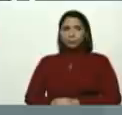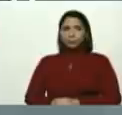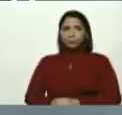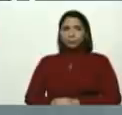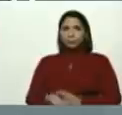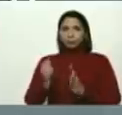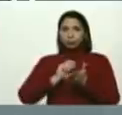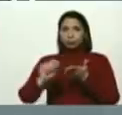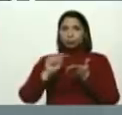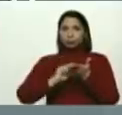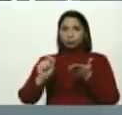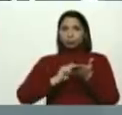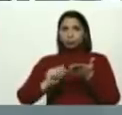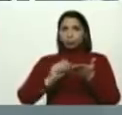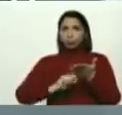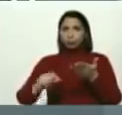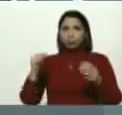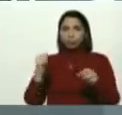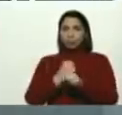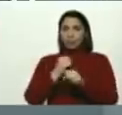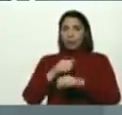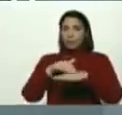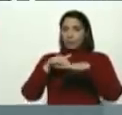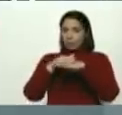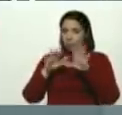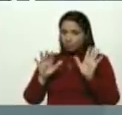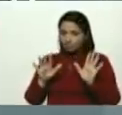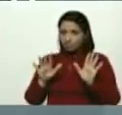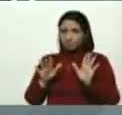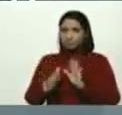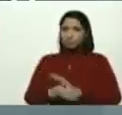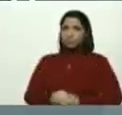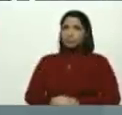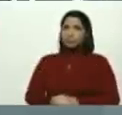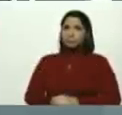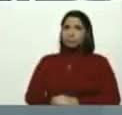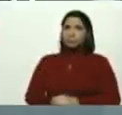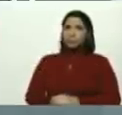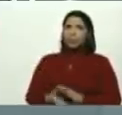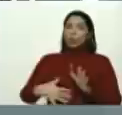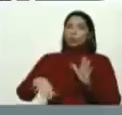Registro y notaría. Va a trabajar, perdón. Preciso el